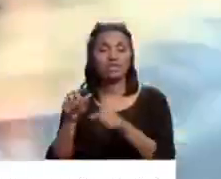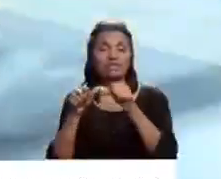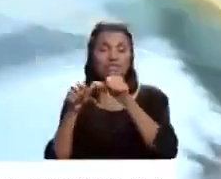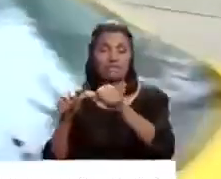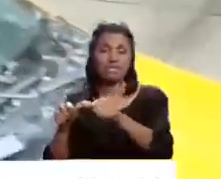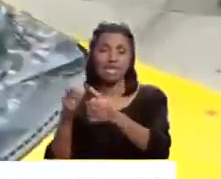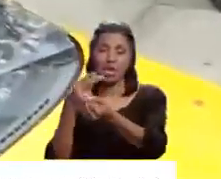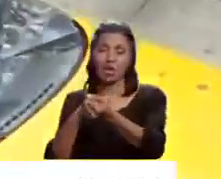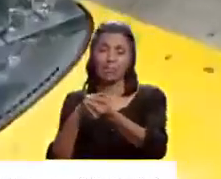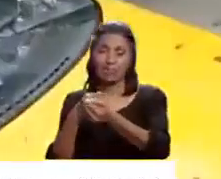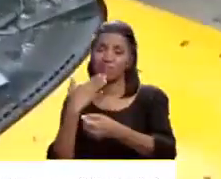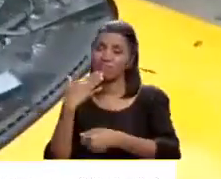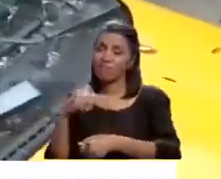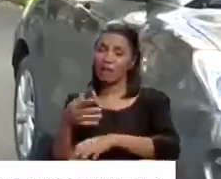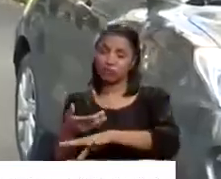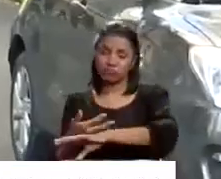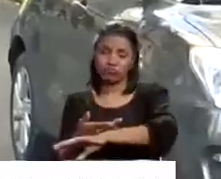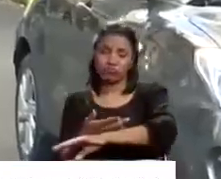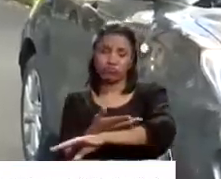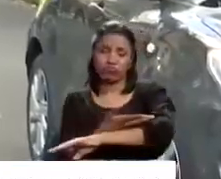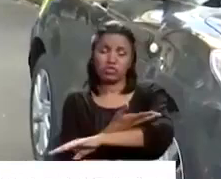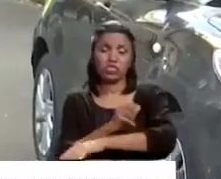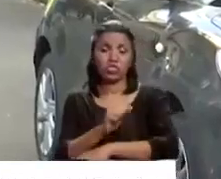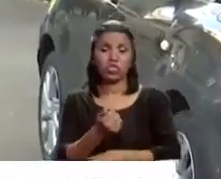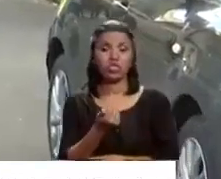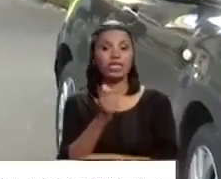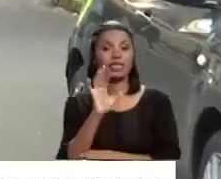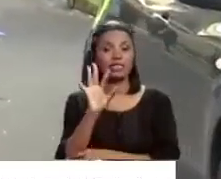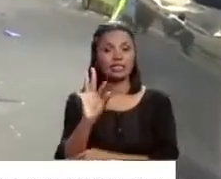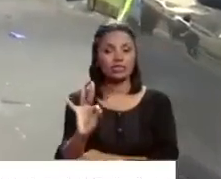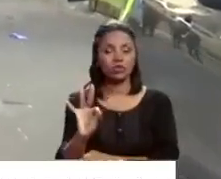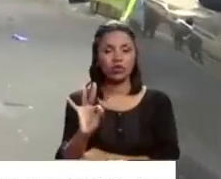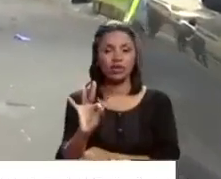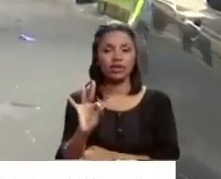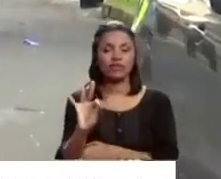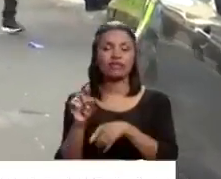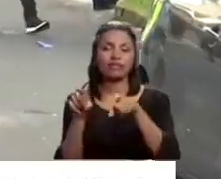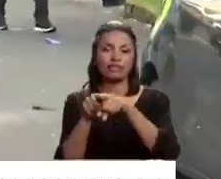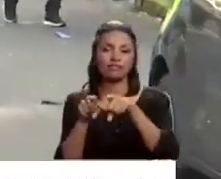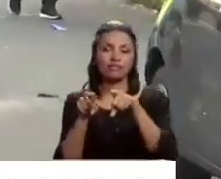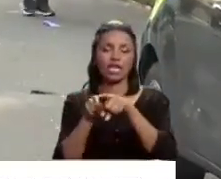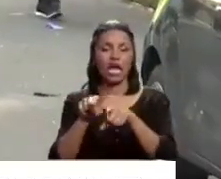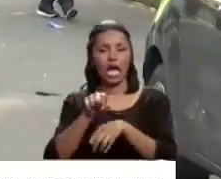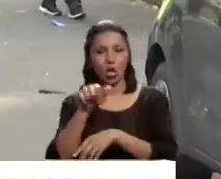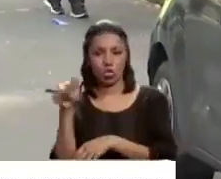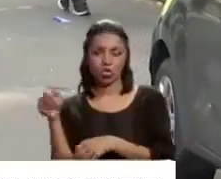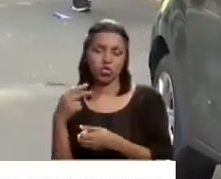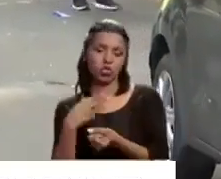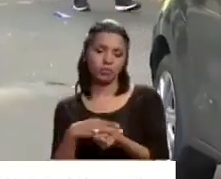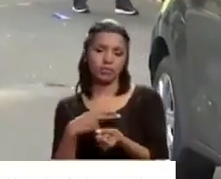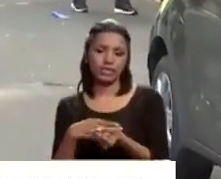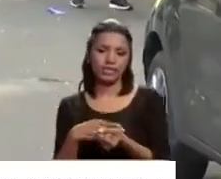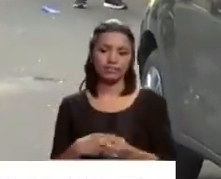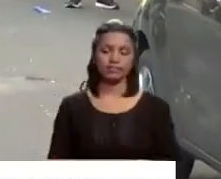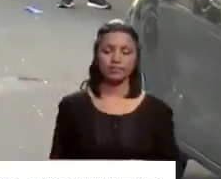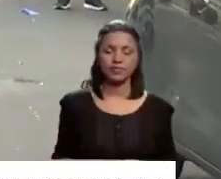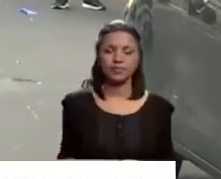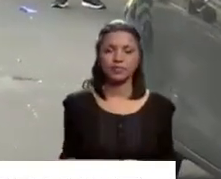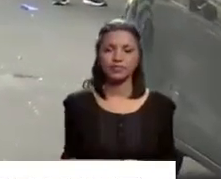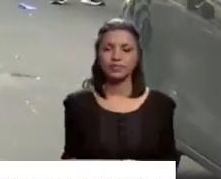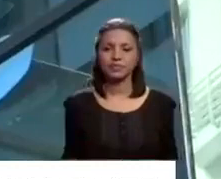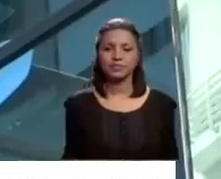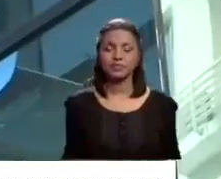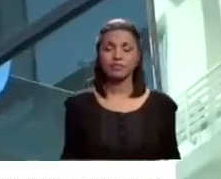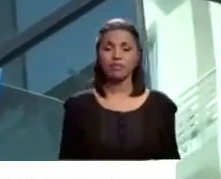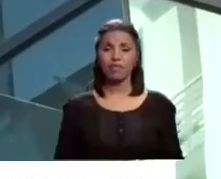estado crítico en los hospitales y otras 19 fueron enviadas a hospitales producto de las heridas. Como digo,